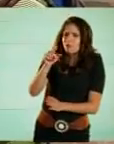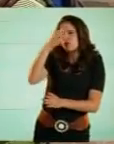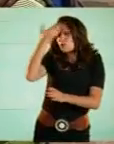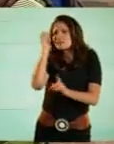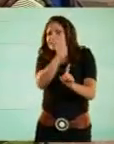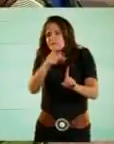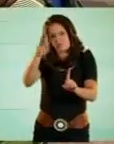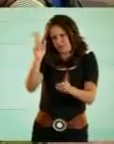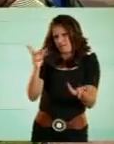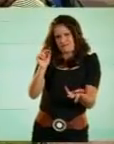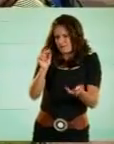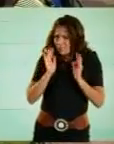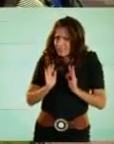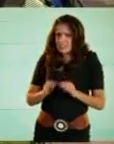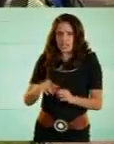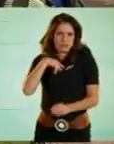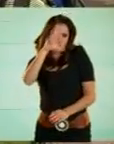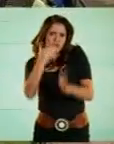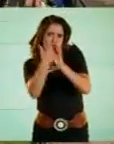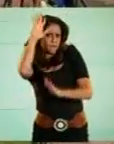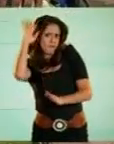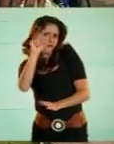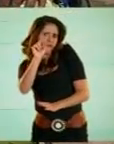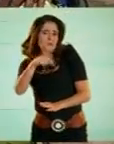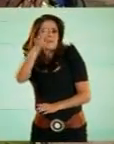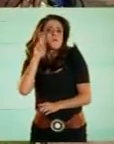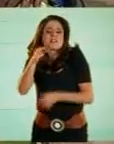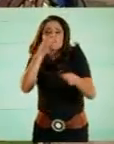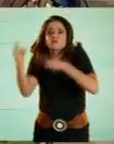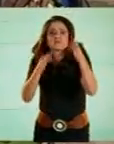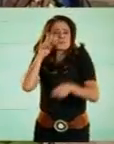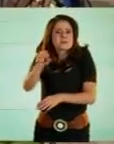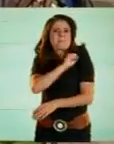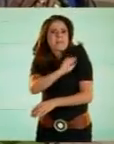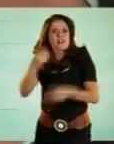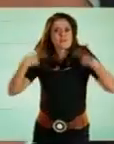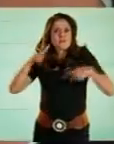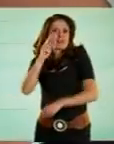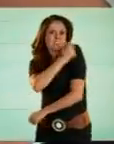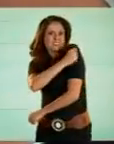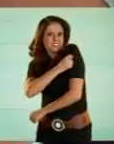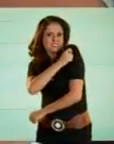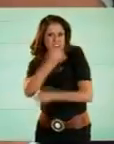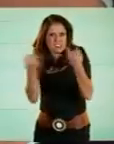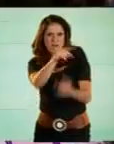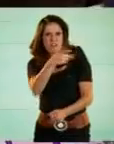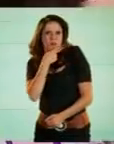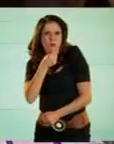pero no es para tanto, ¿sí? No, no es por exagerar, pero ¿a poco no todos los noticieros, todos los delincuentes que ves ahí, tienen tatuajes como